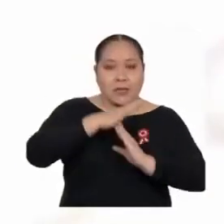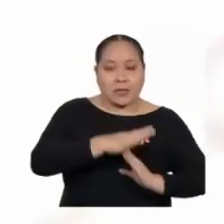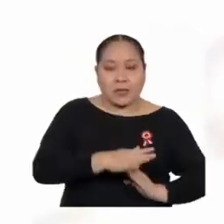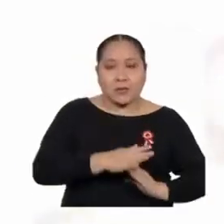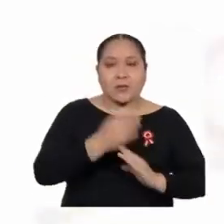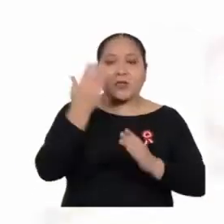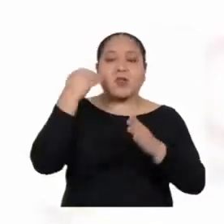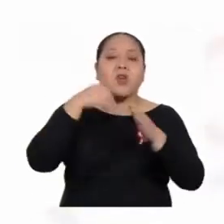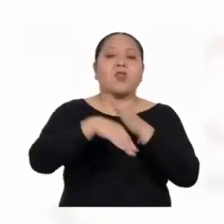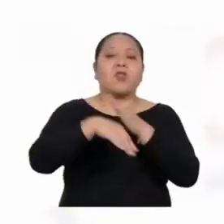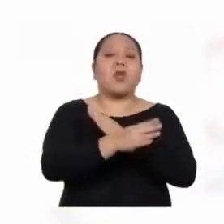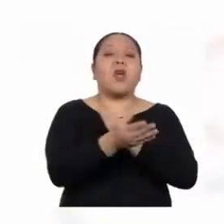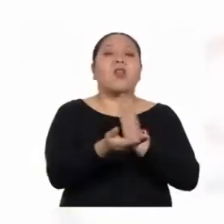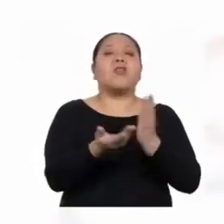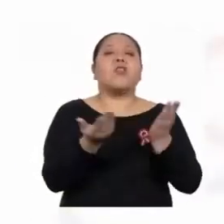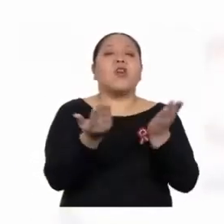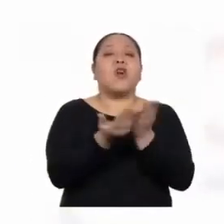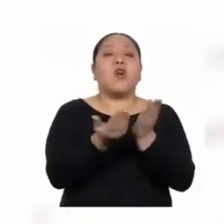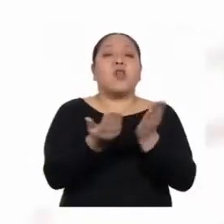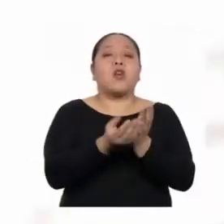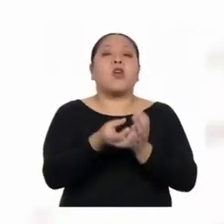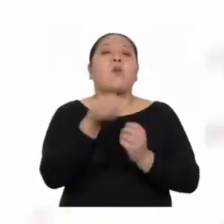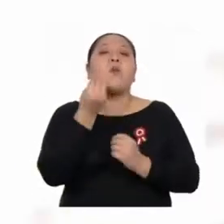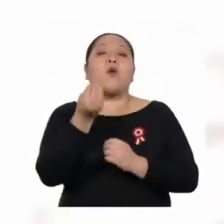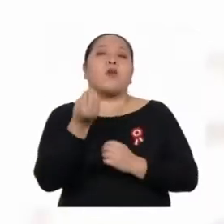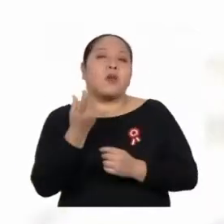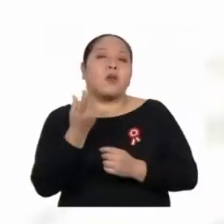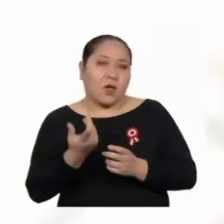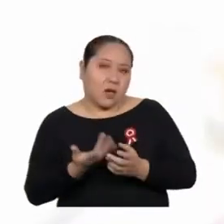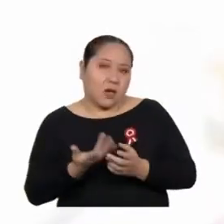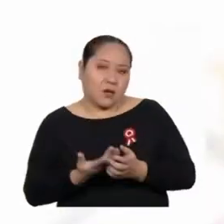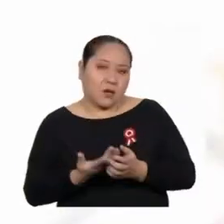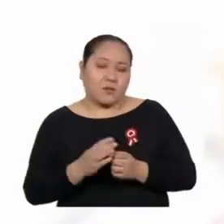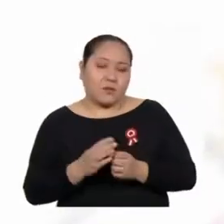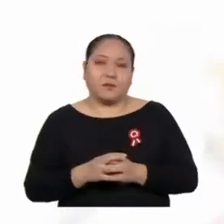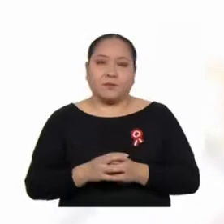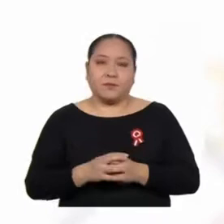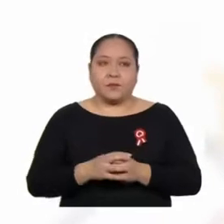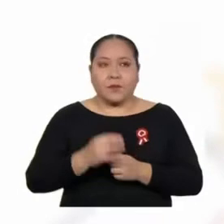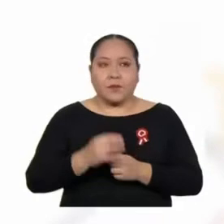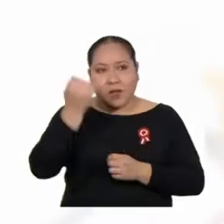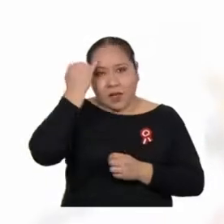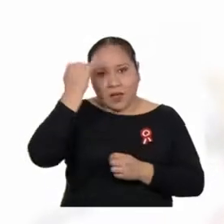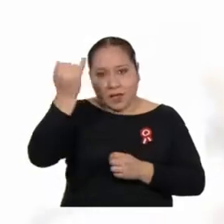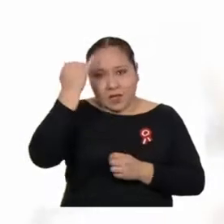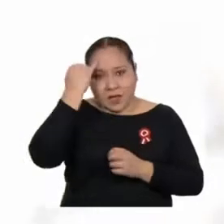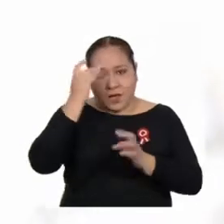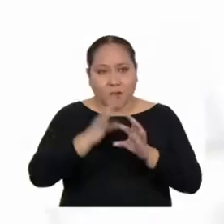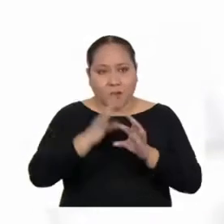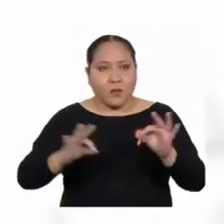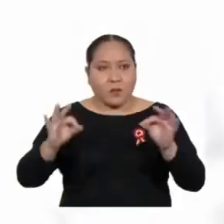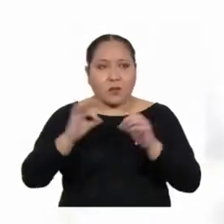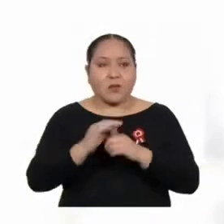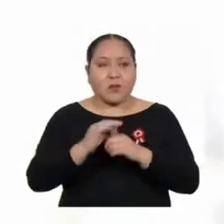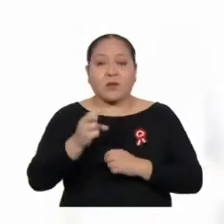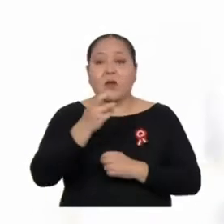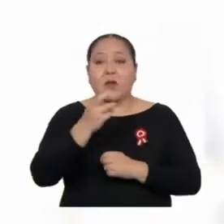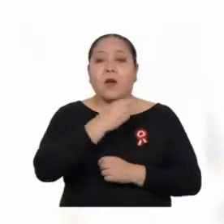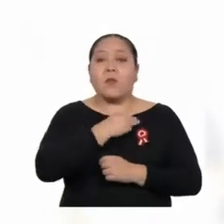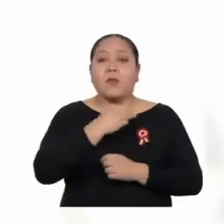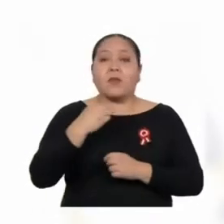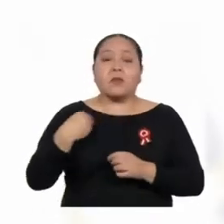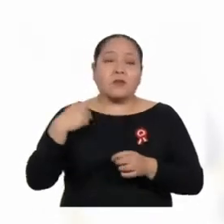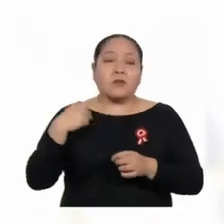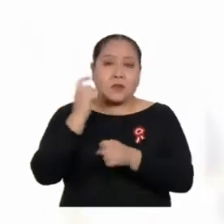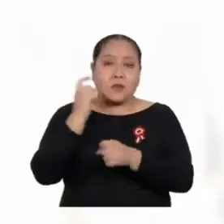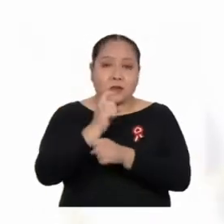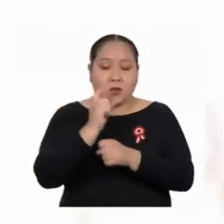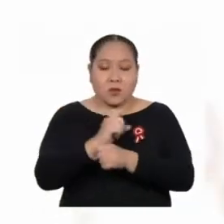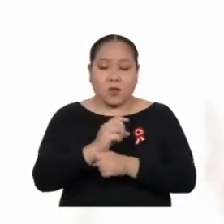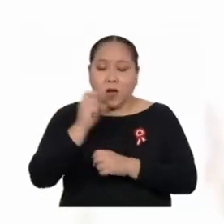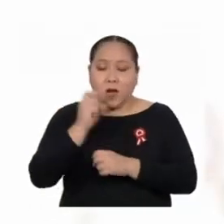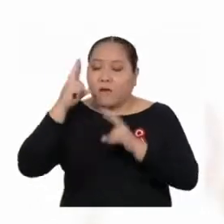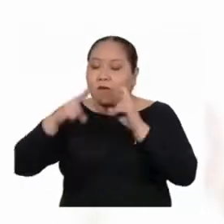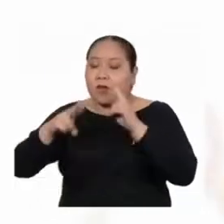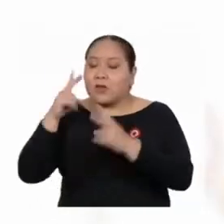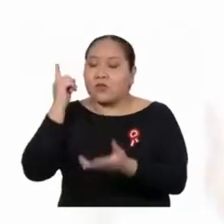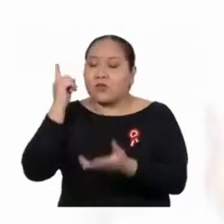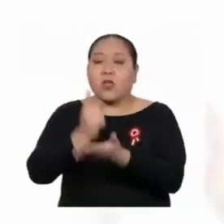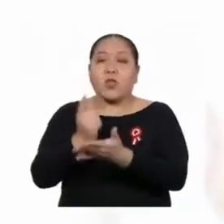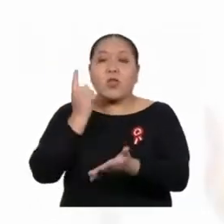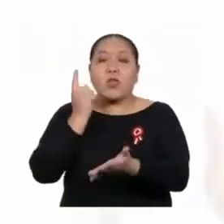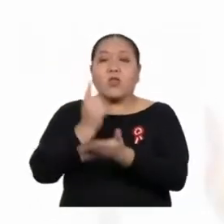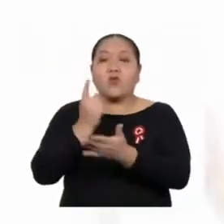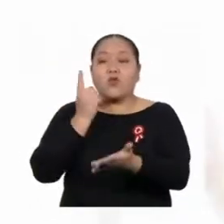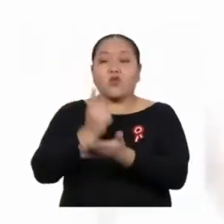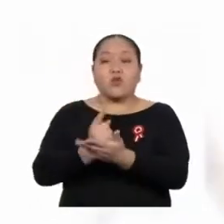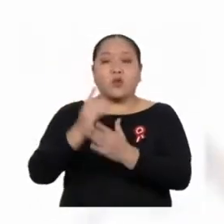las escuelas y sus motivos. Idea principal. Minedu ha registrado denuncias de